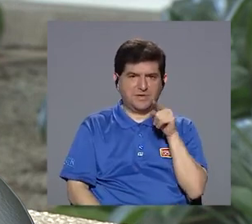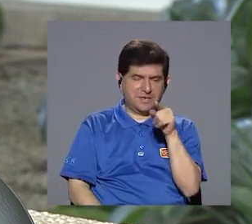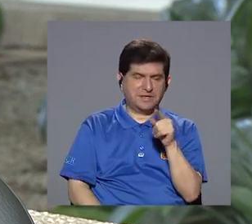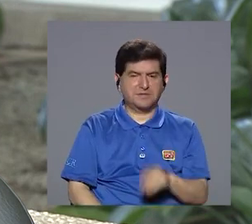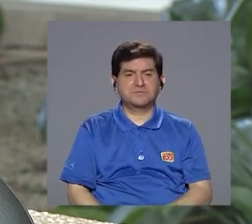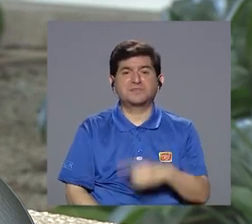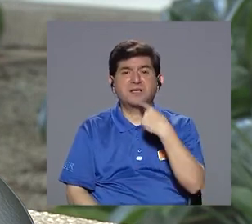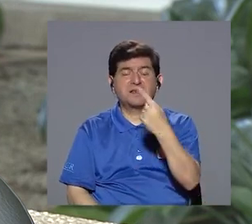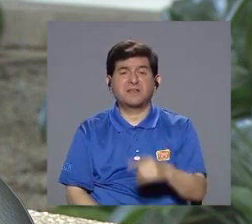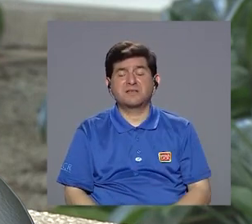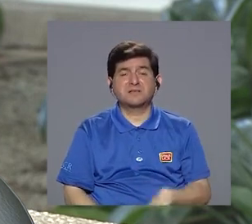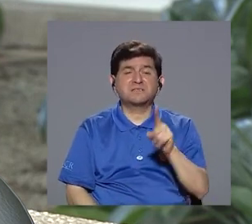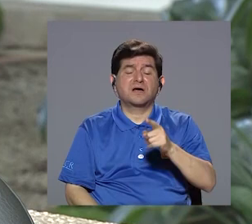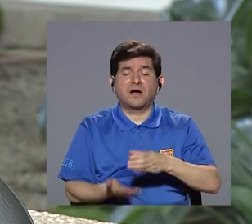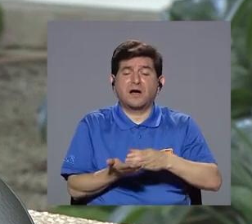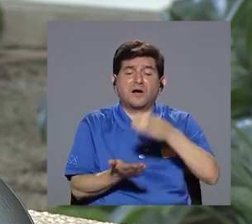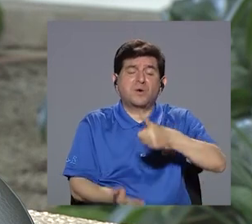y te dice, un vaso de agua.